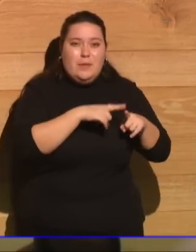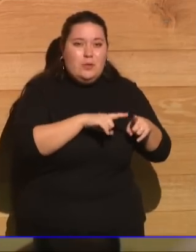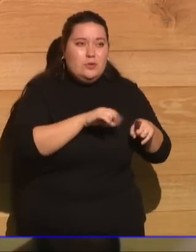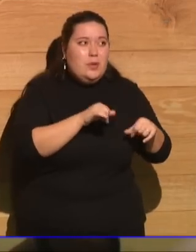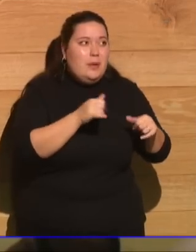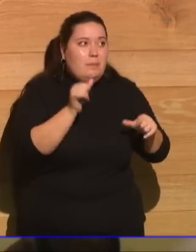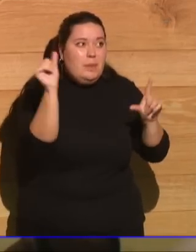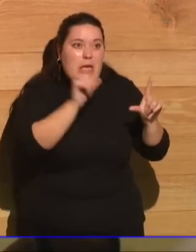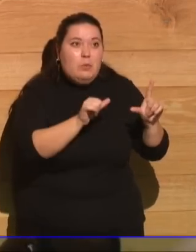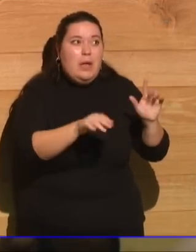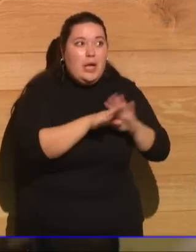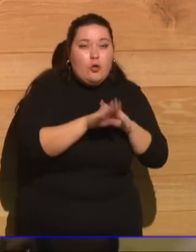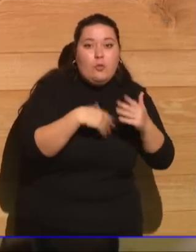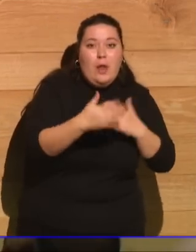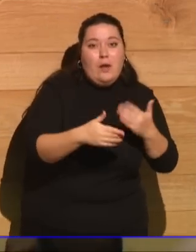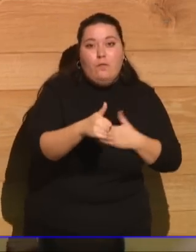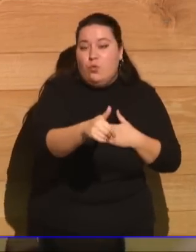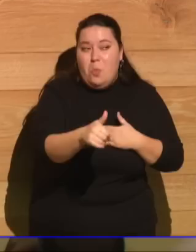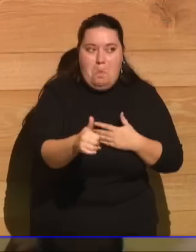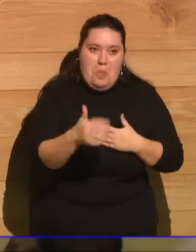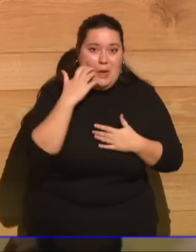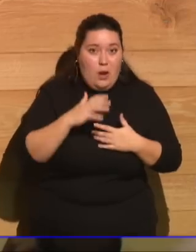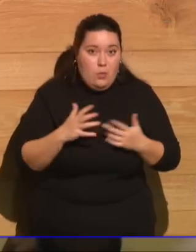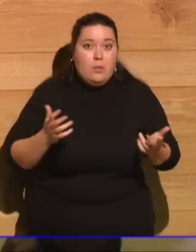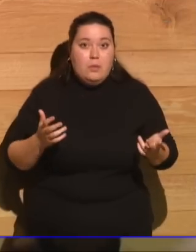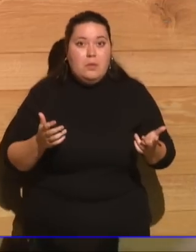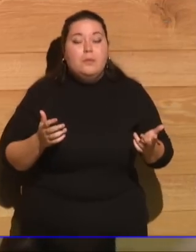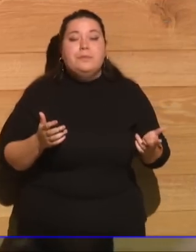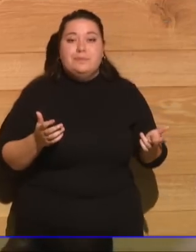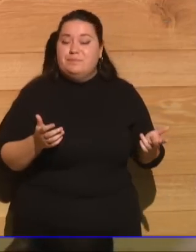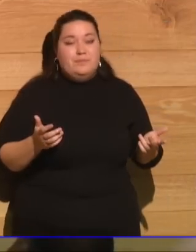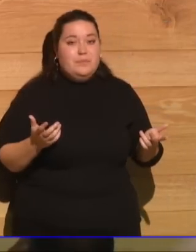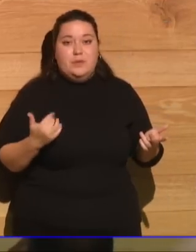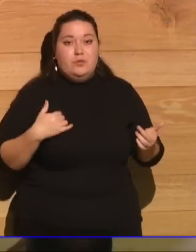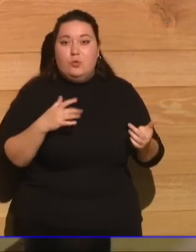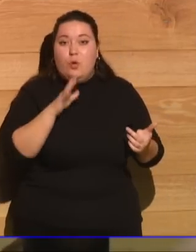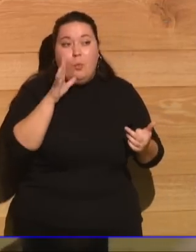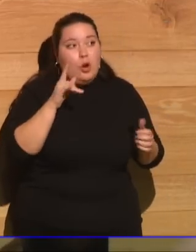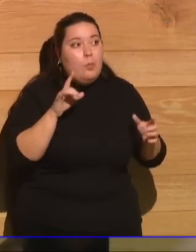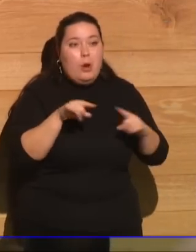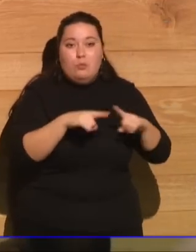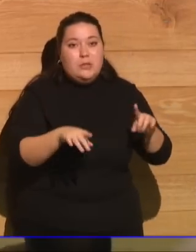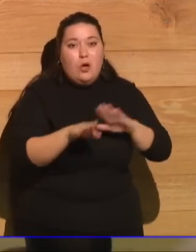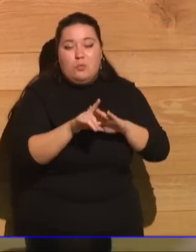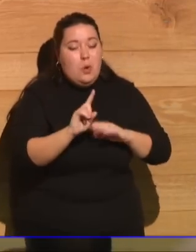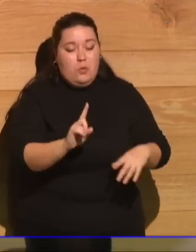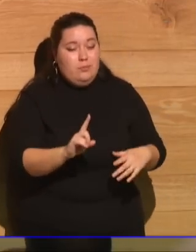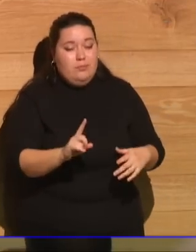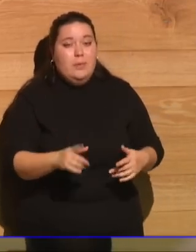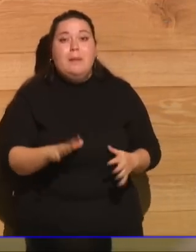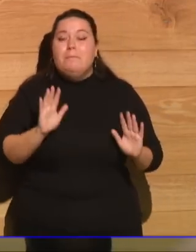película que sobreviven precisamente. La música de Moroder para esta película no es precisamente lo que la mantiene vigente. Pero sí te